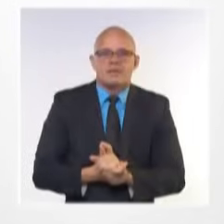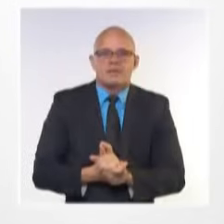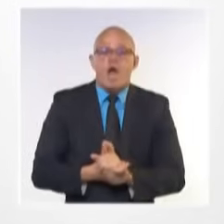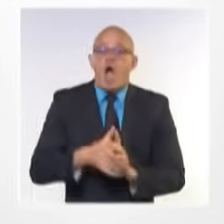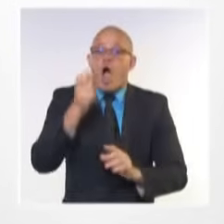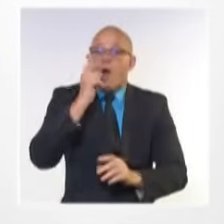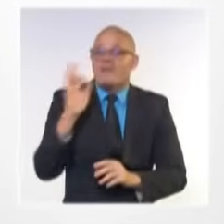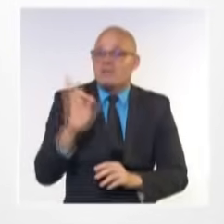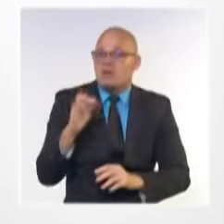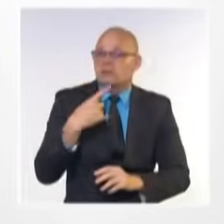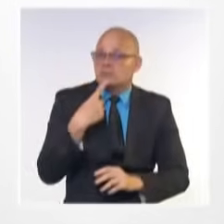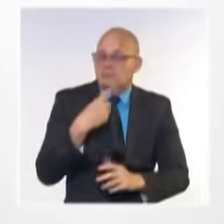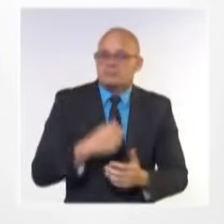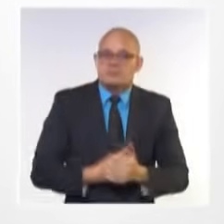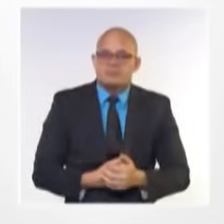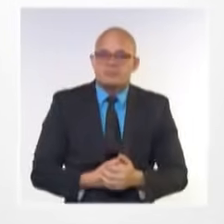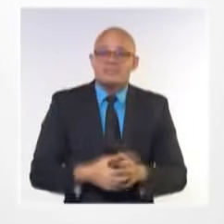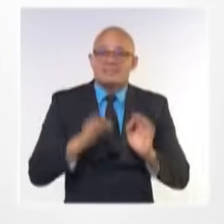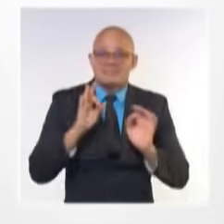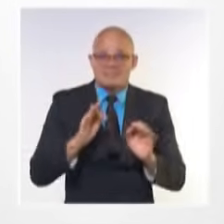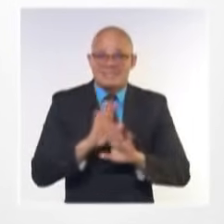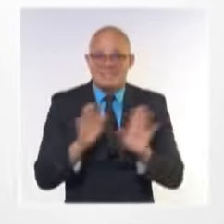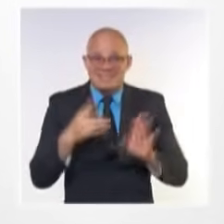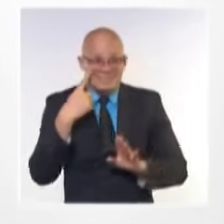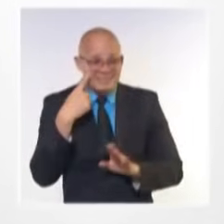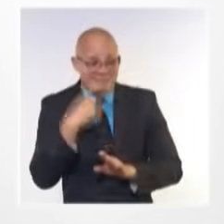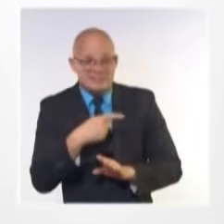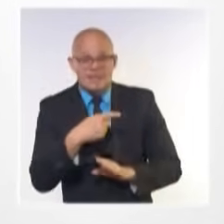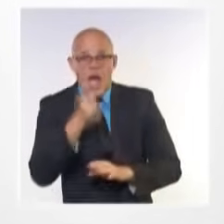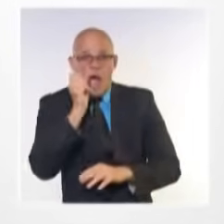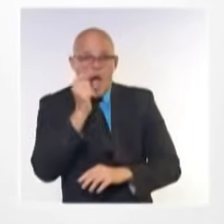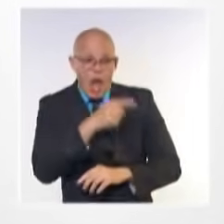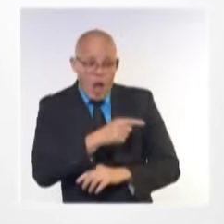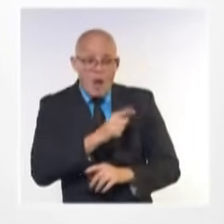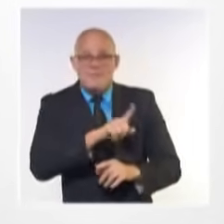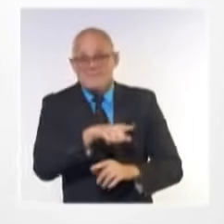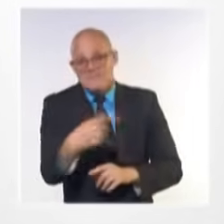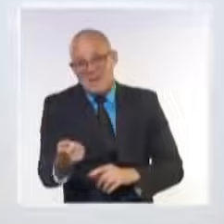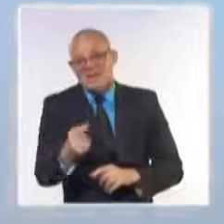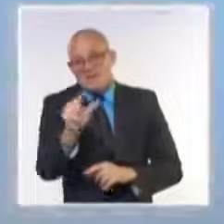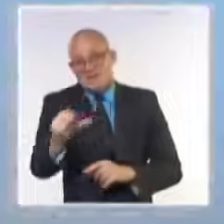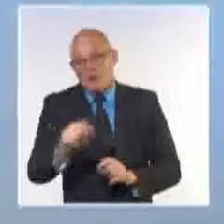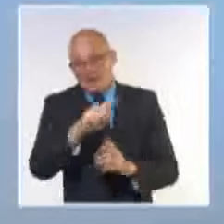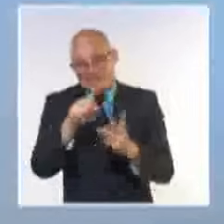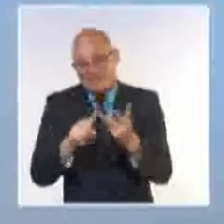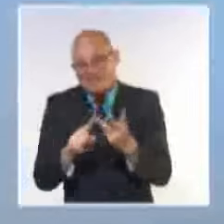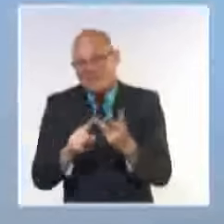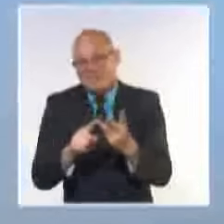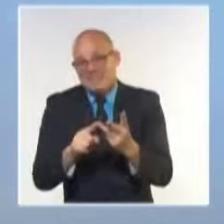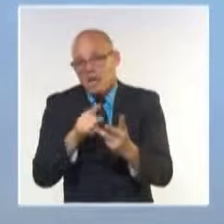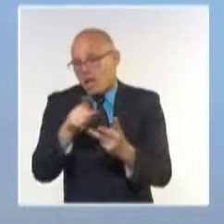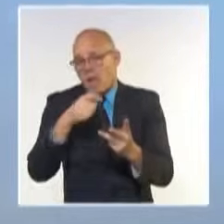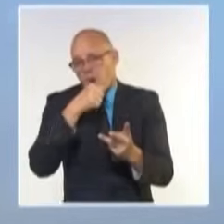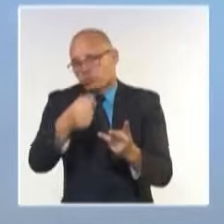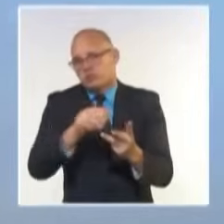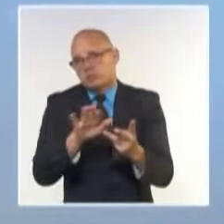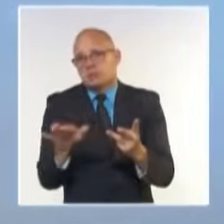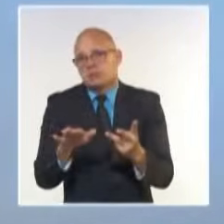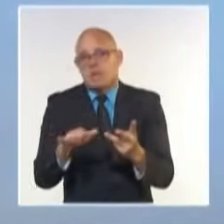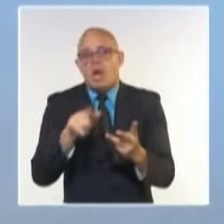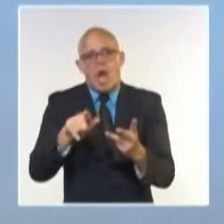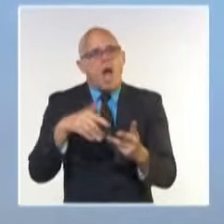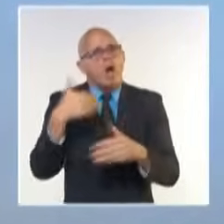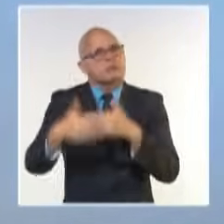Humberto, que este grupo, es decir, el TCP y el resto, y las otras 3 personas que hoy ya son acusados, es un proceso que está en trámite para